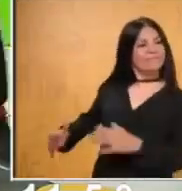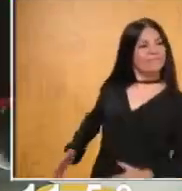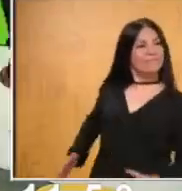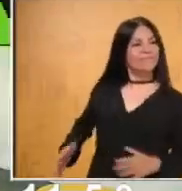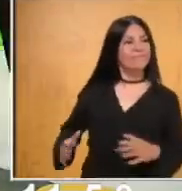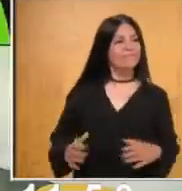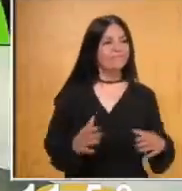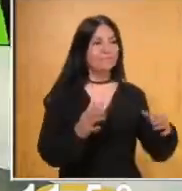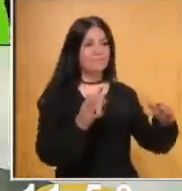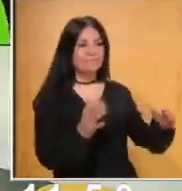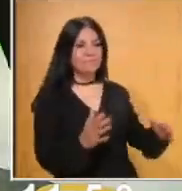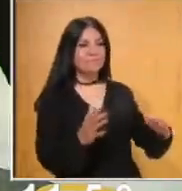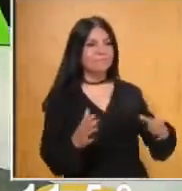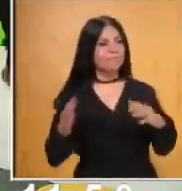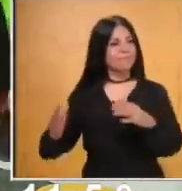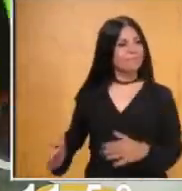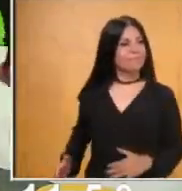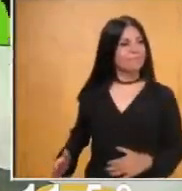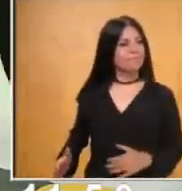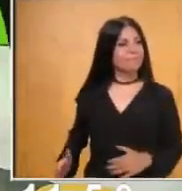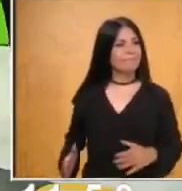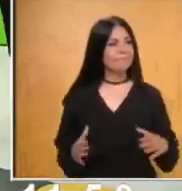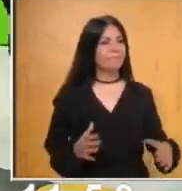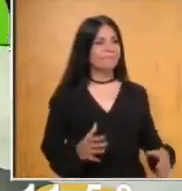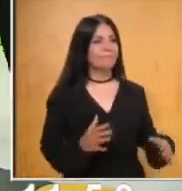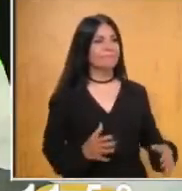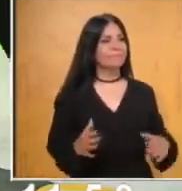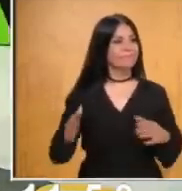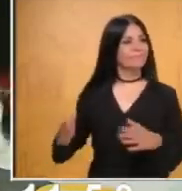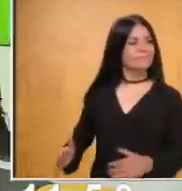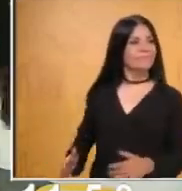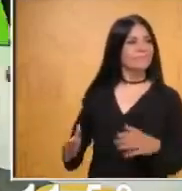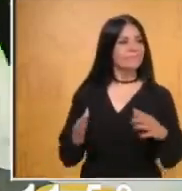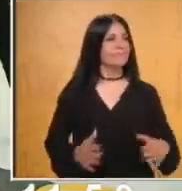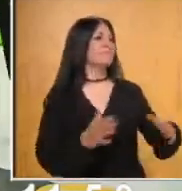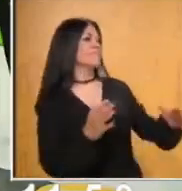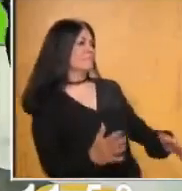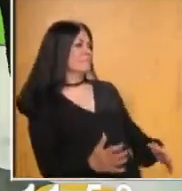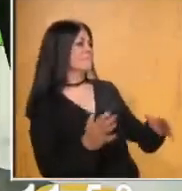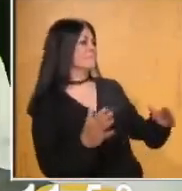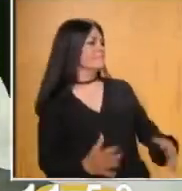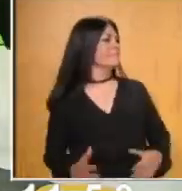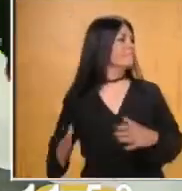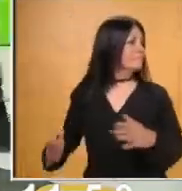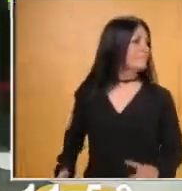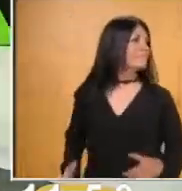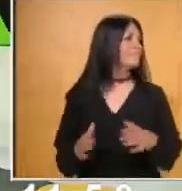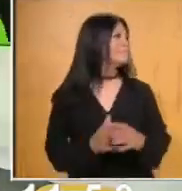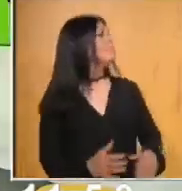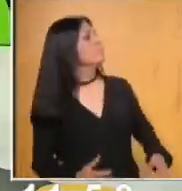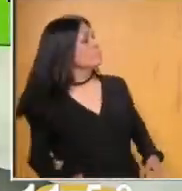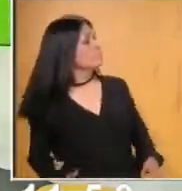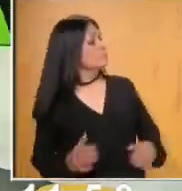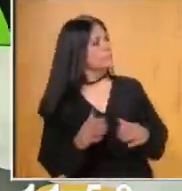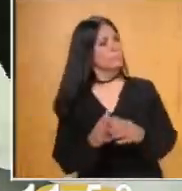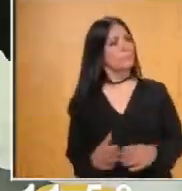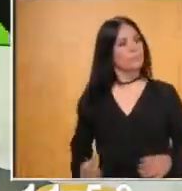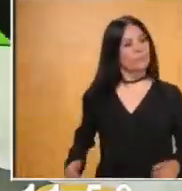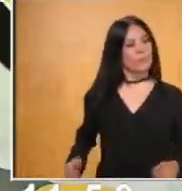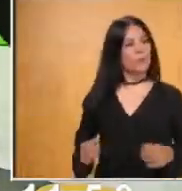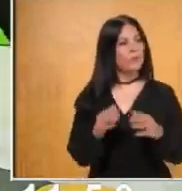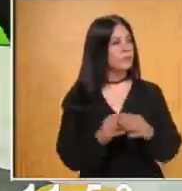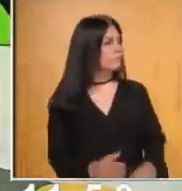poco a poco. Venga, venga, puntita del pie. Fíjense bien, maestra, no nos